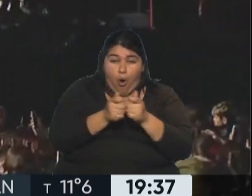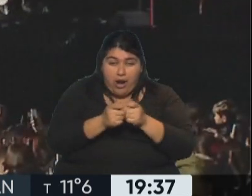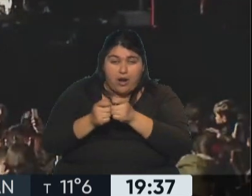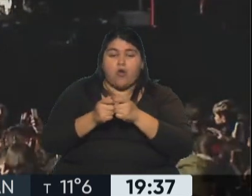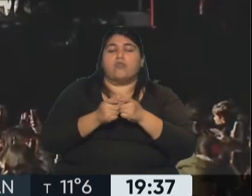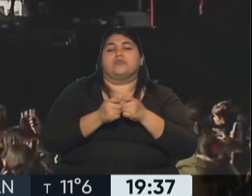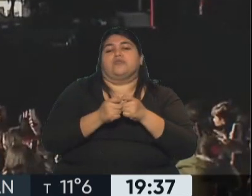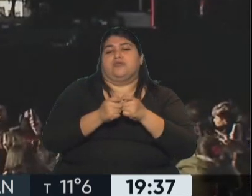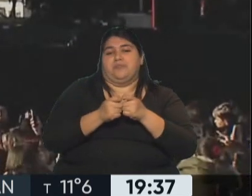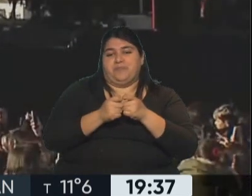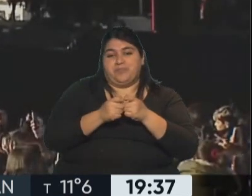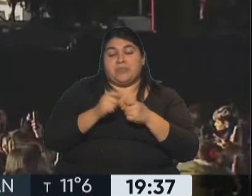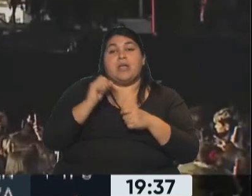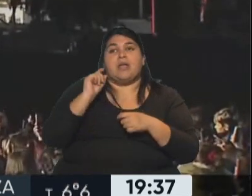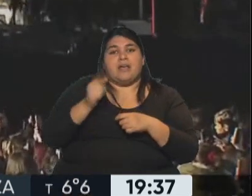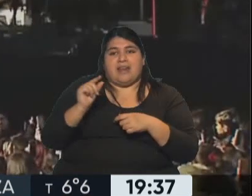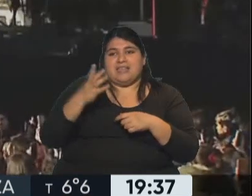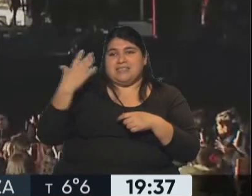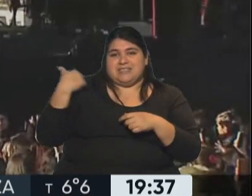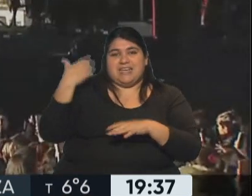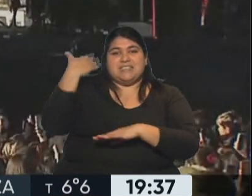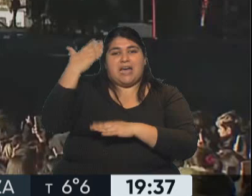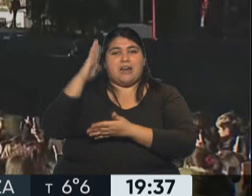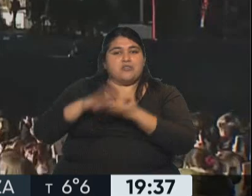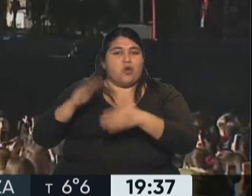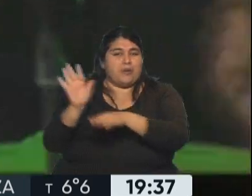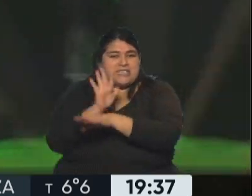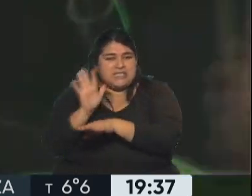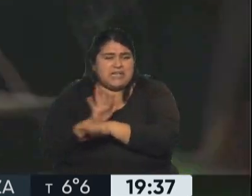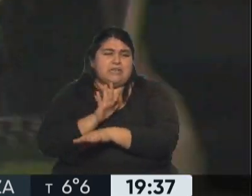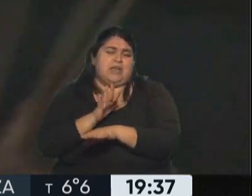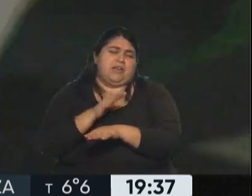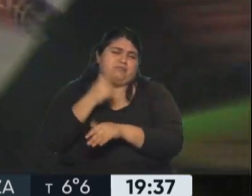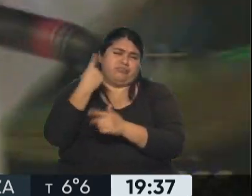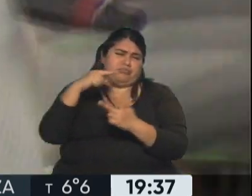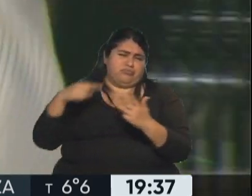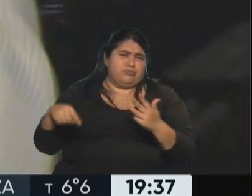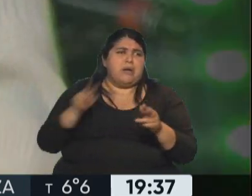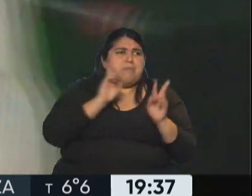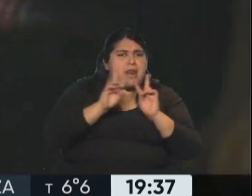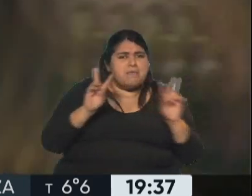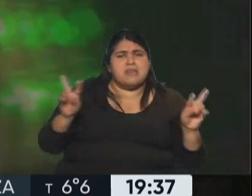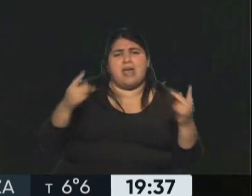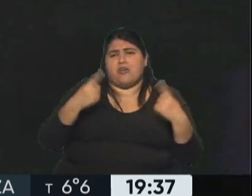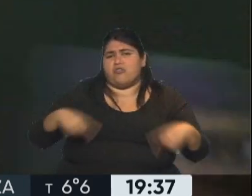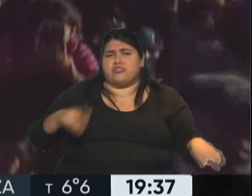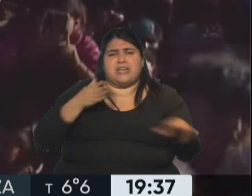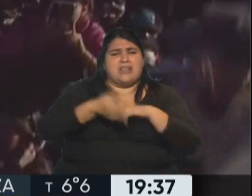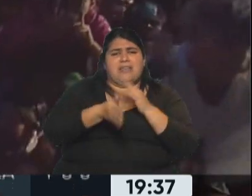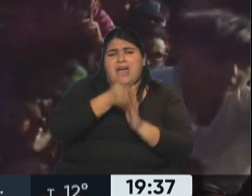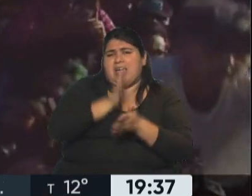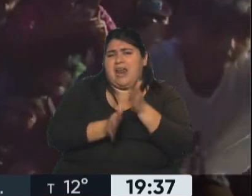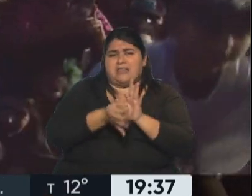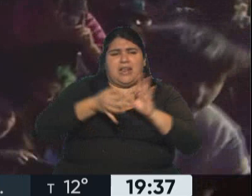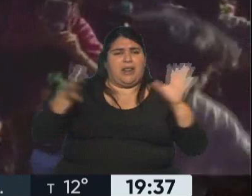Anahí berneri y albertina Carrie daban una charla sobre cine todo para descubrir para disfrutar es libre gratuito y